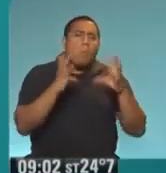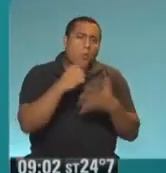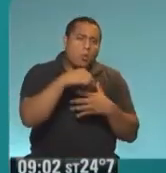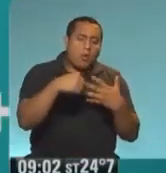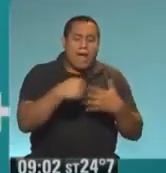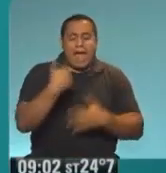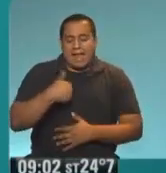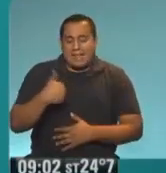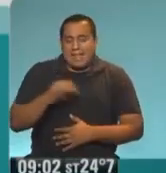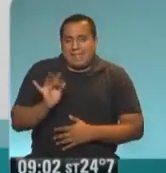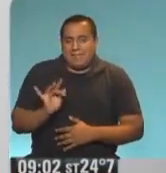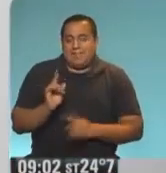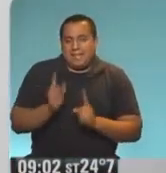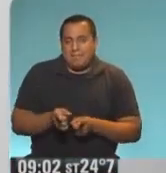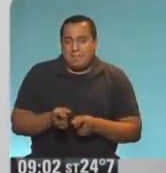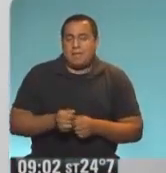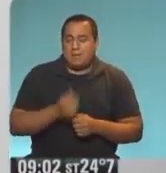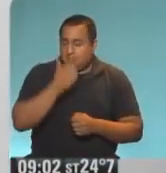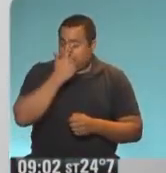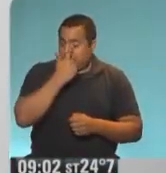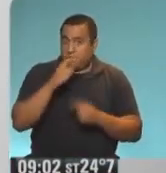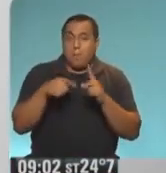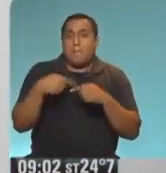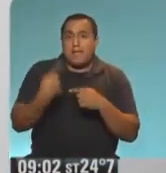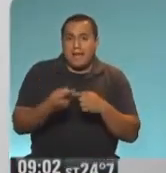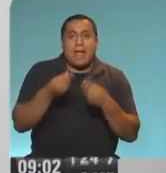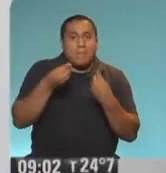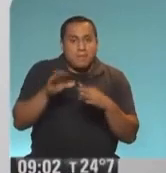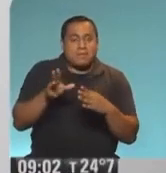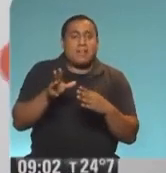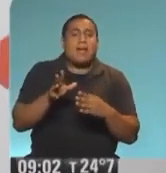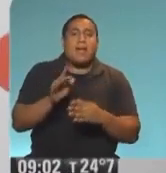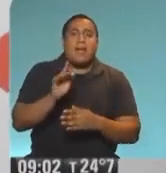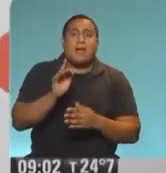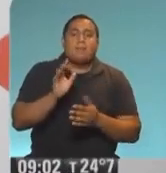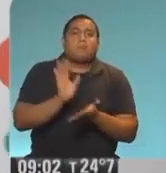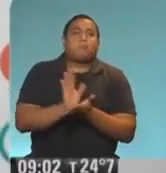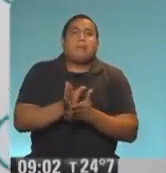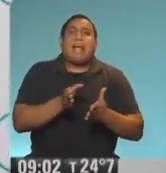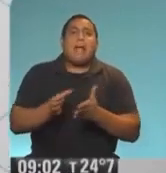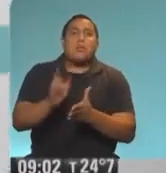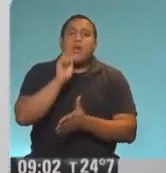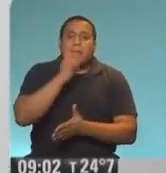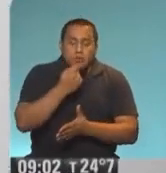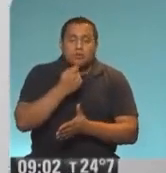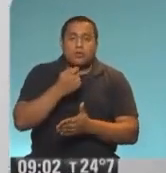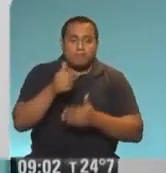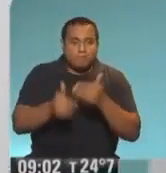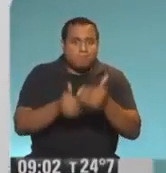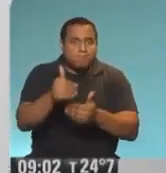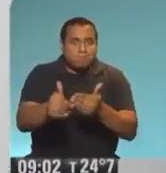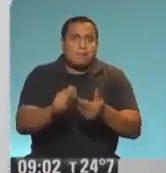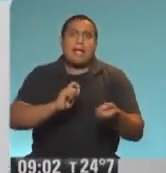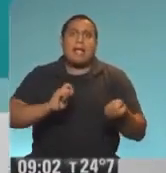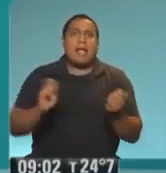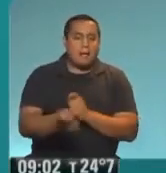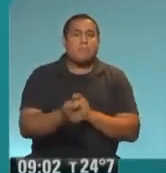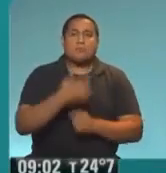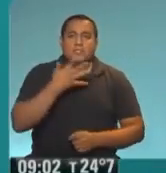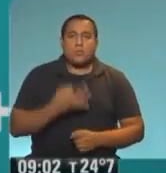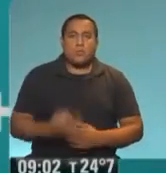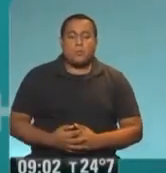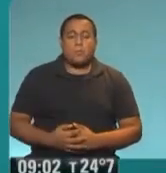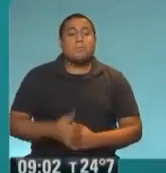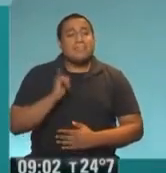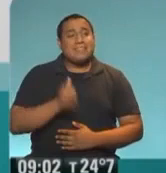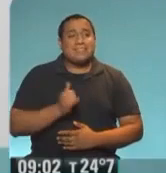pero está iniciando mañana un camino hermoso que seguramente vamos a recorrer y que va a cambiar la historia. Sí, la